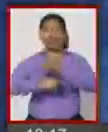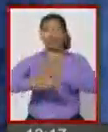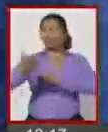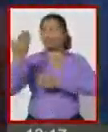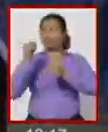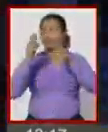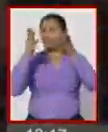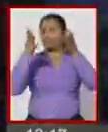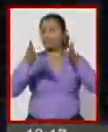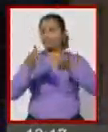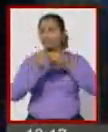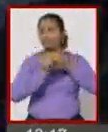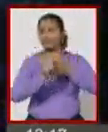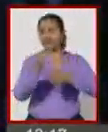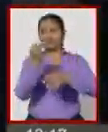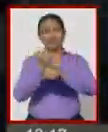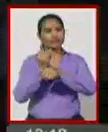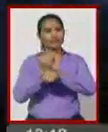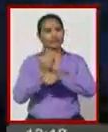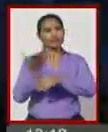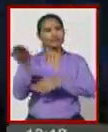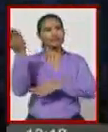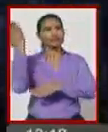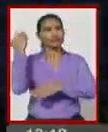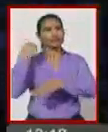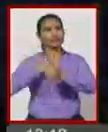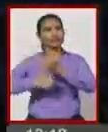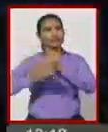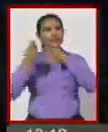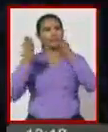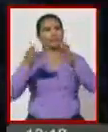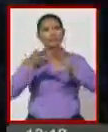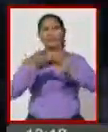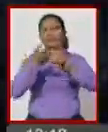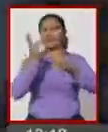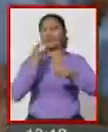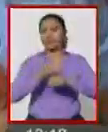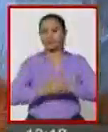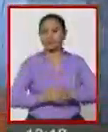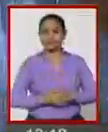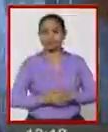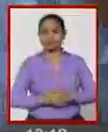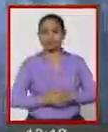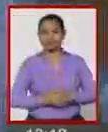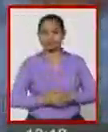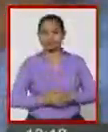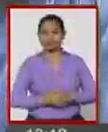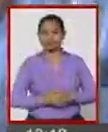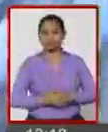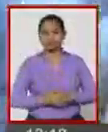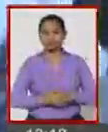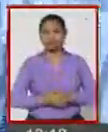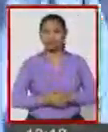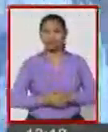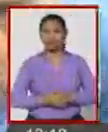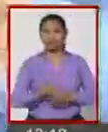años que ya dejé. ¿Nunca dirigí una iglesia? Dirigí, pero hace años que dejé de me salir de la institución. No sé qué intereses tendrán. ¿Qué